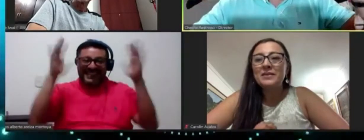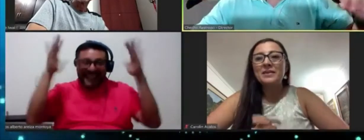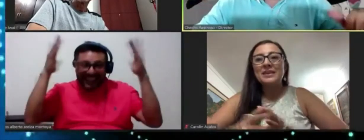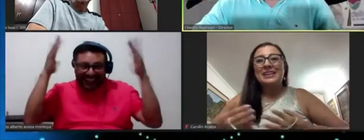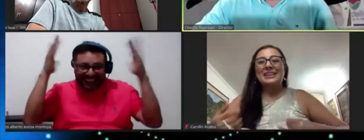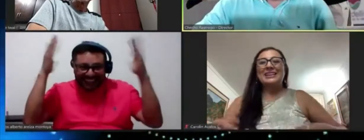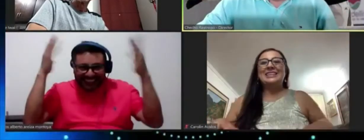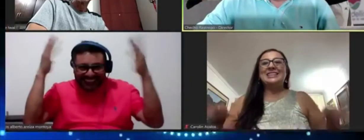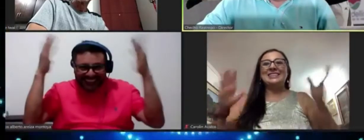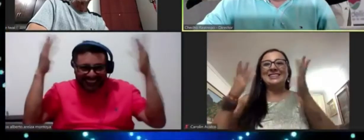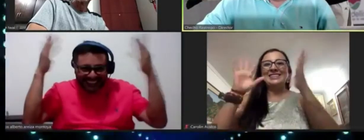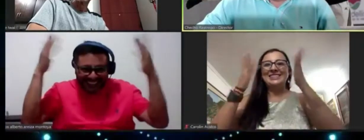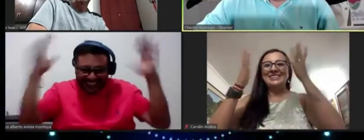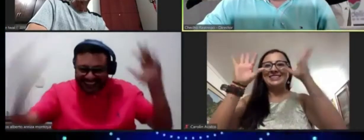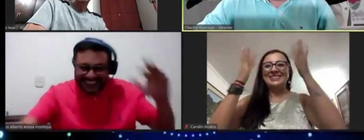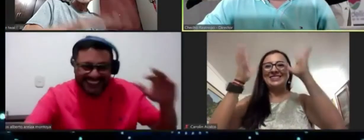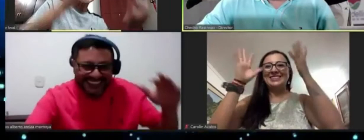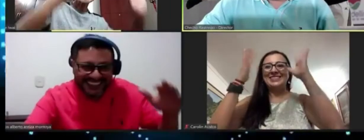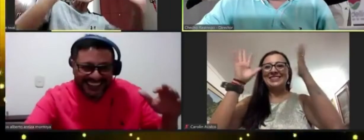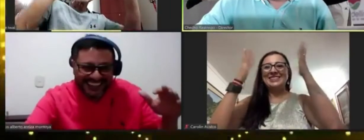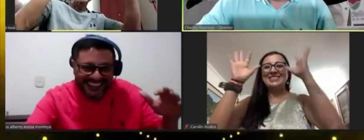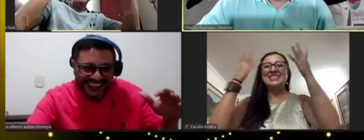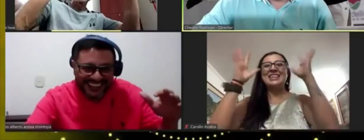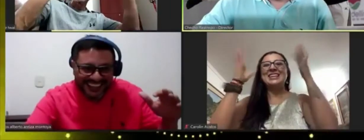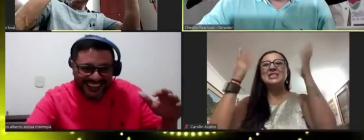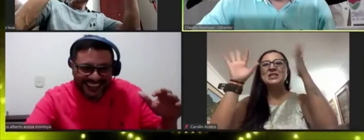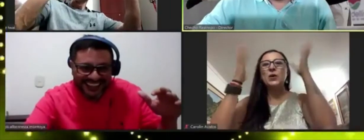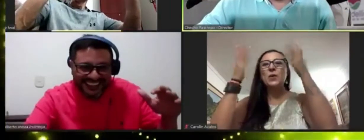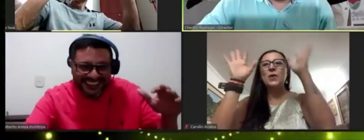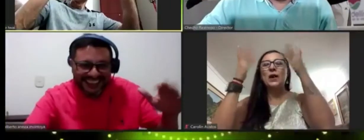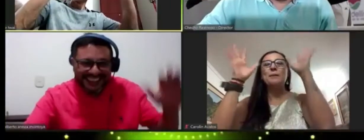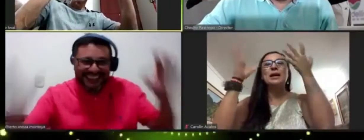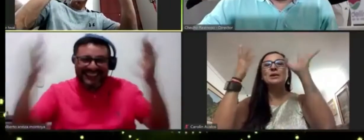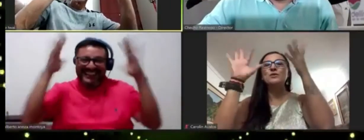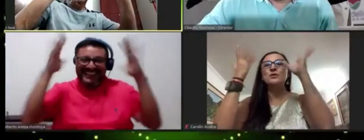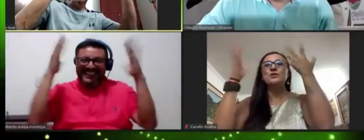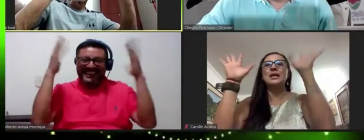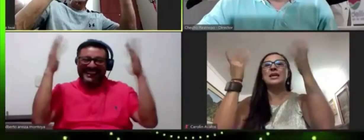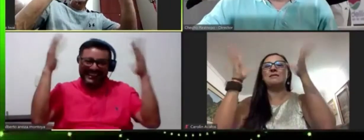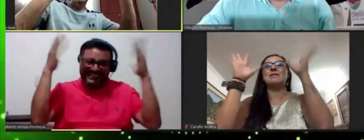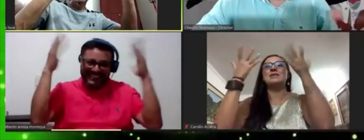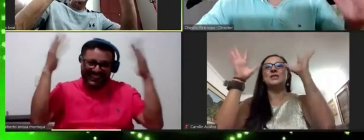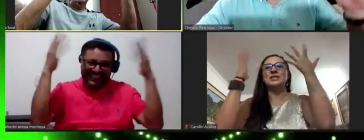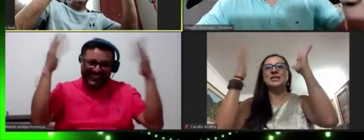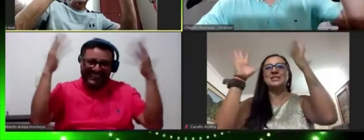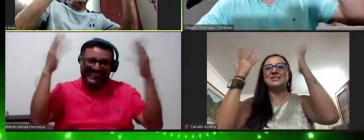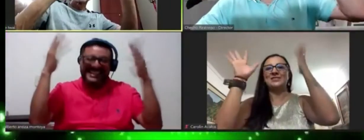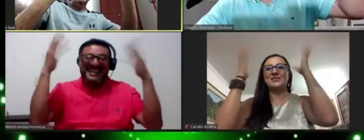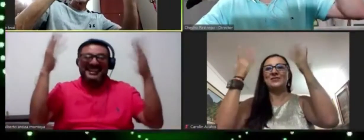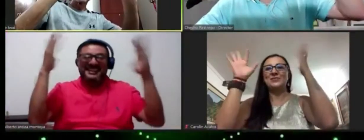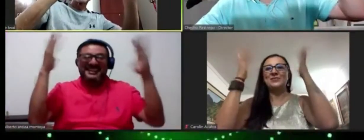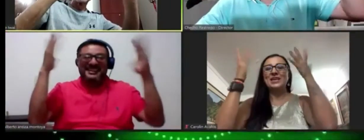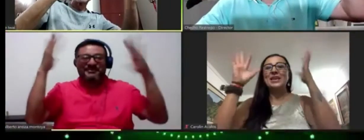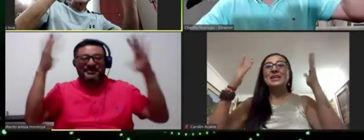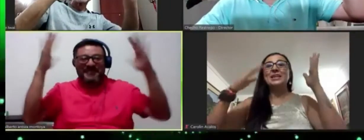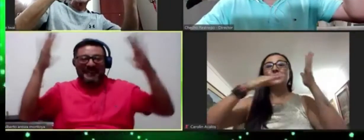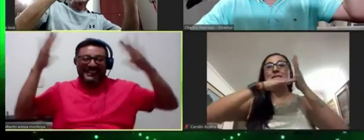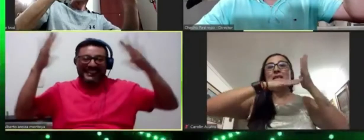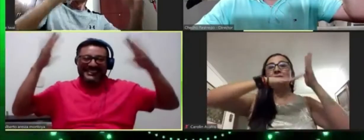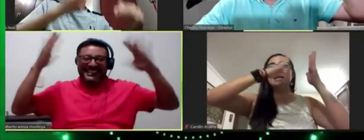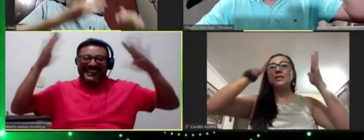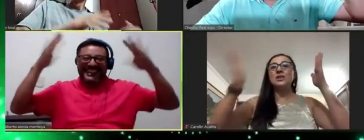vamos? Chao, chao. Sí. Es como aplausos. Así. Chao,